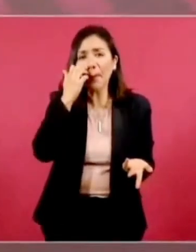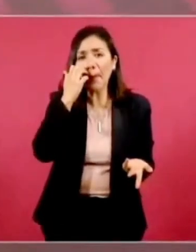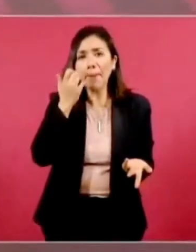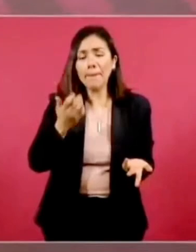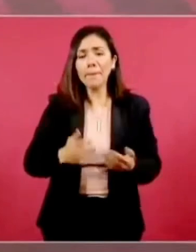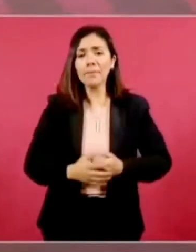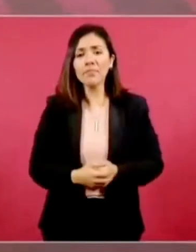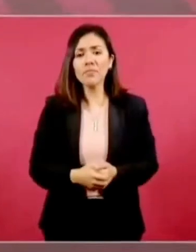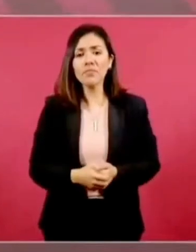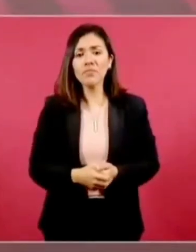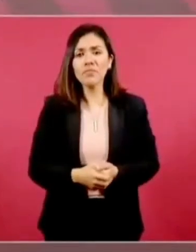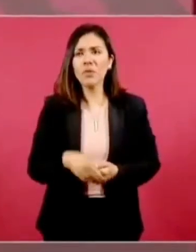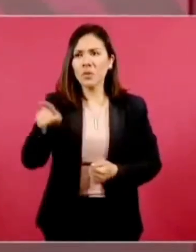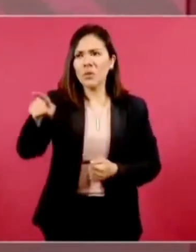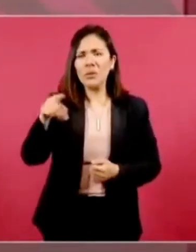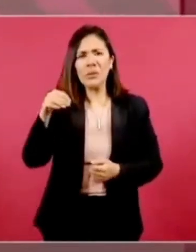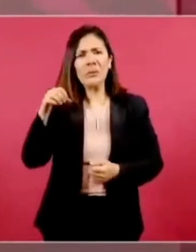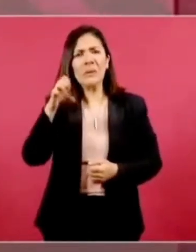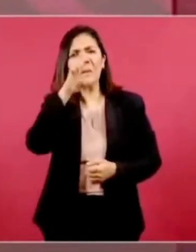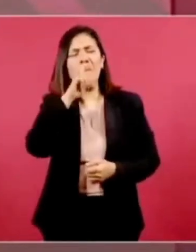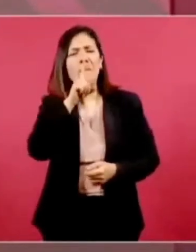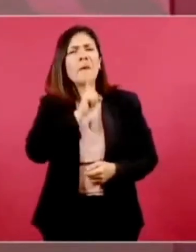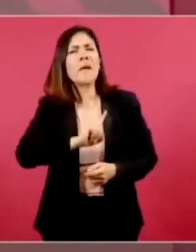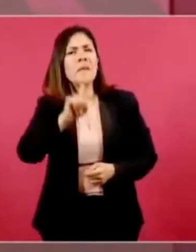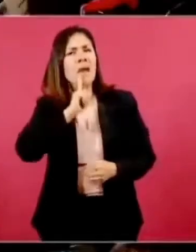¿Por qué calumnian?